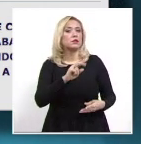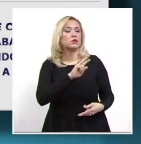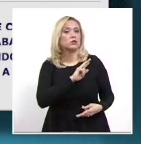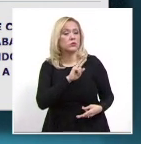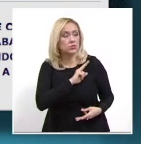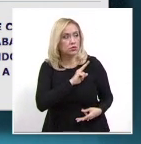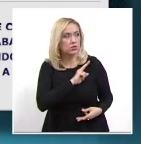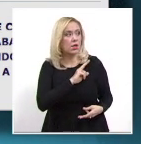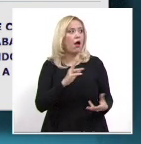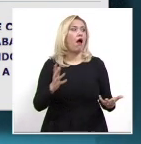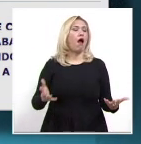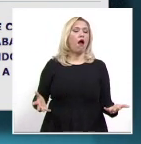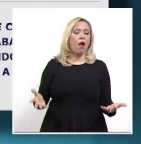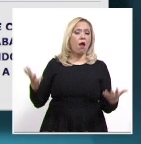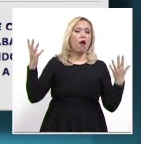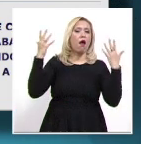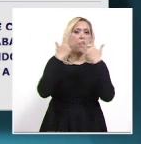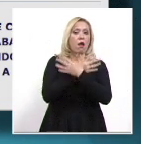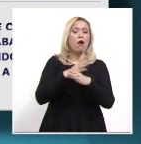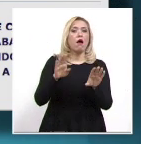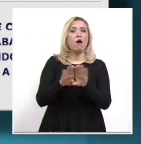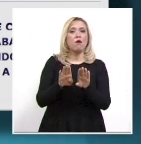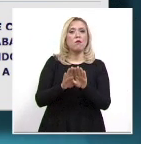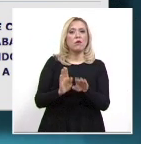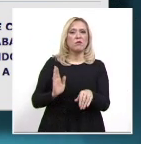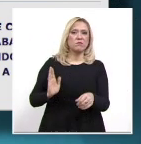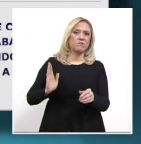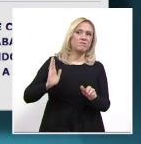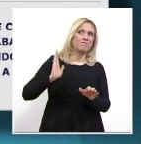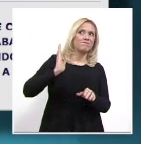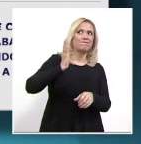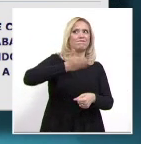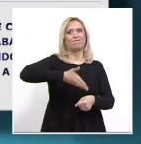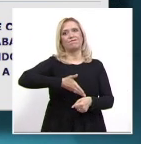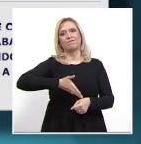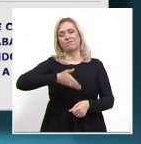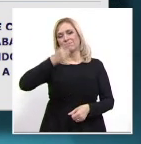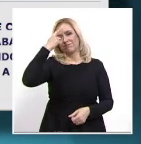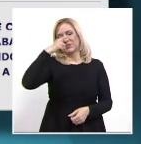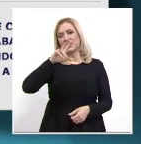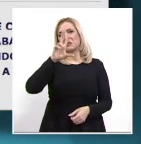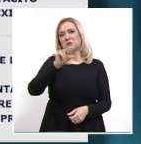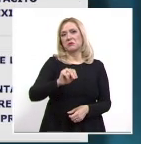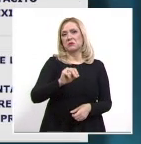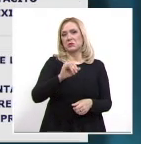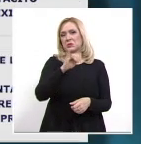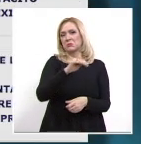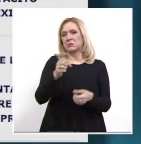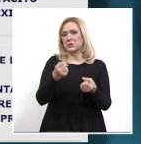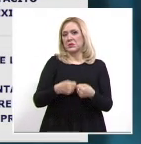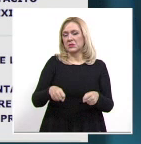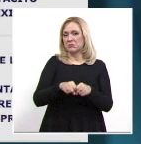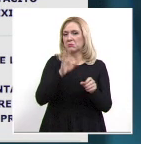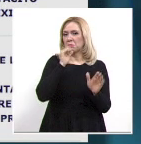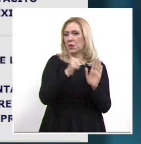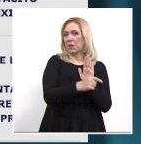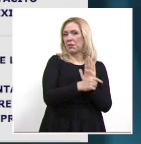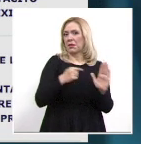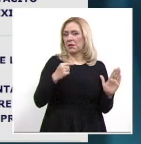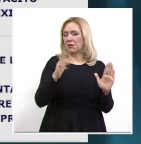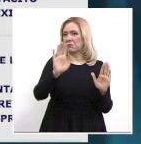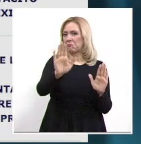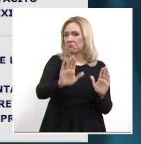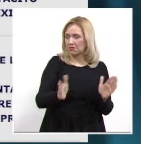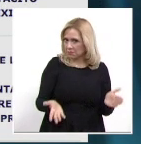en la que invalida una restricción que impone la ley del Seguro Social para su obtención. De plenos regionales se publican